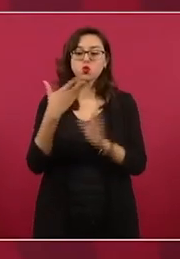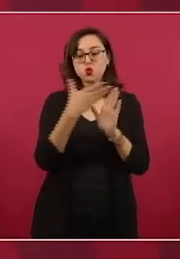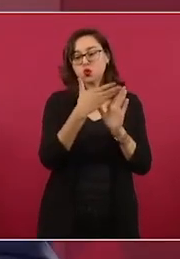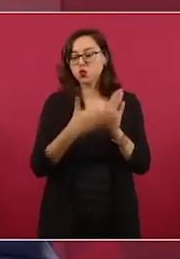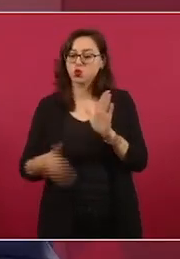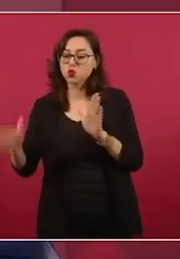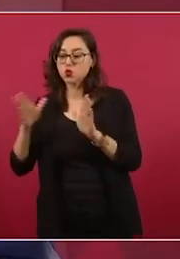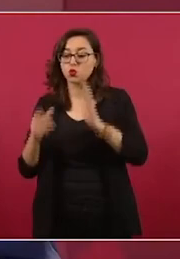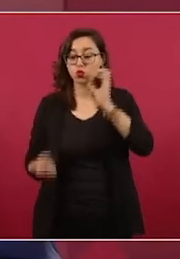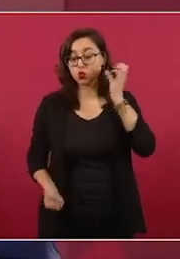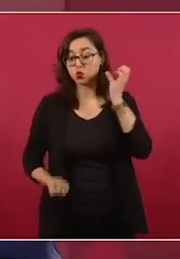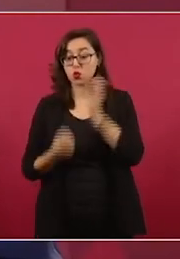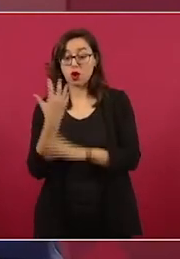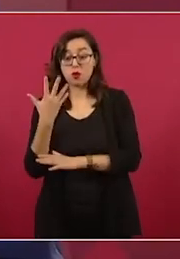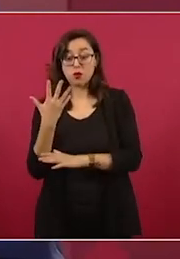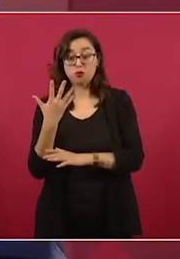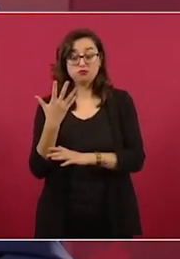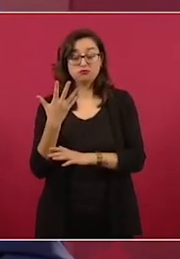repito,